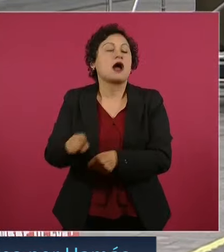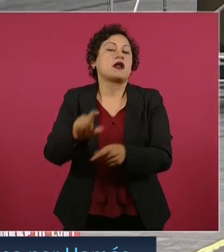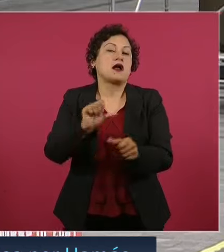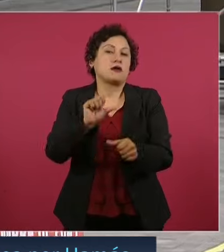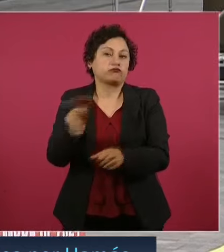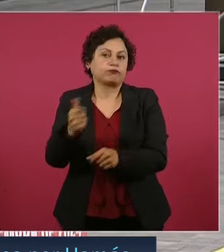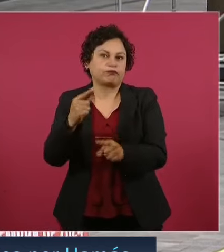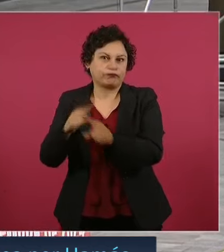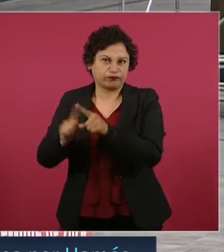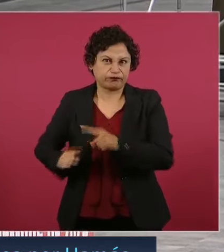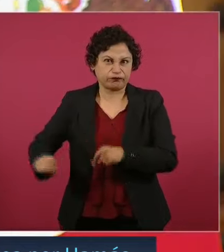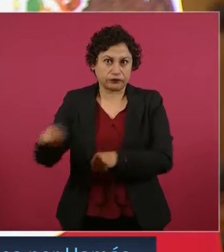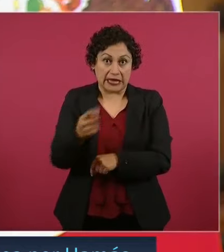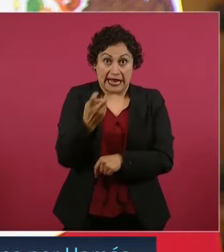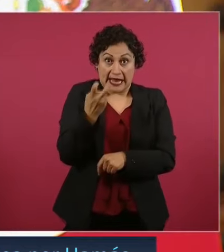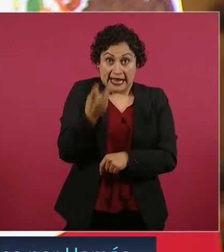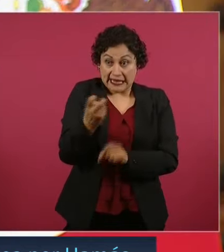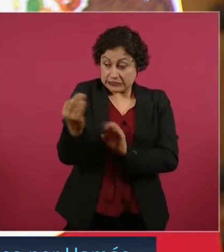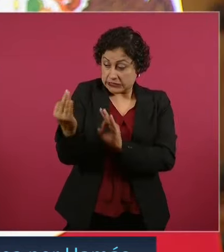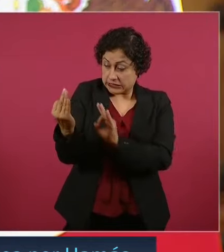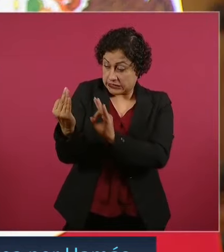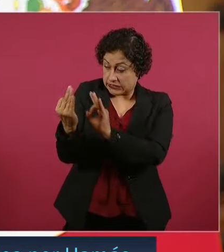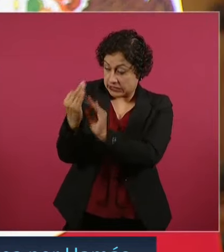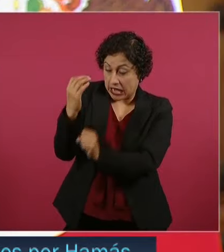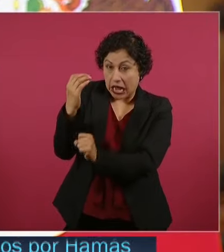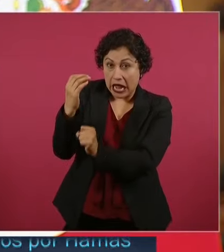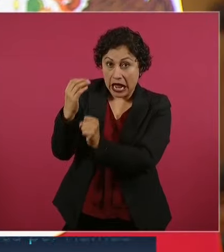mandato, terminaremos la vía para el tren